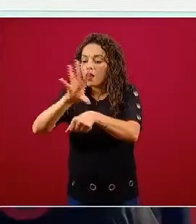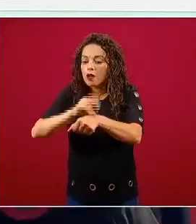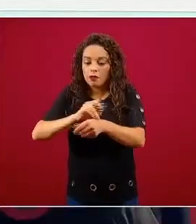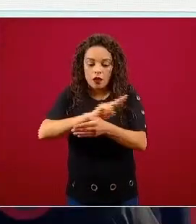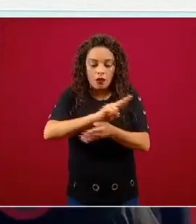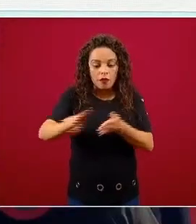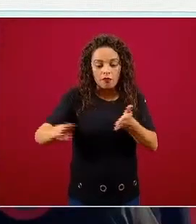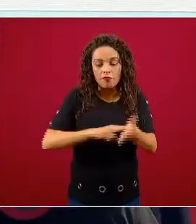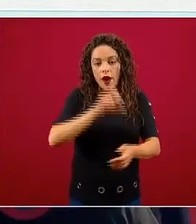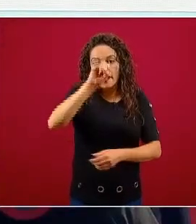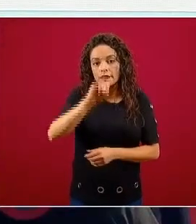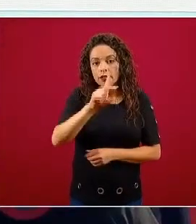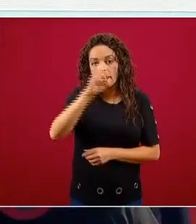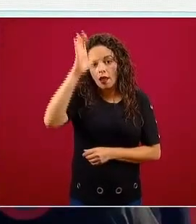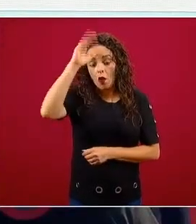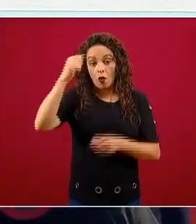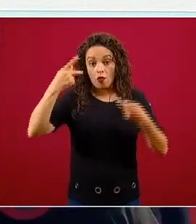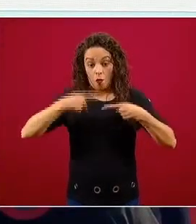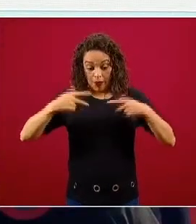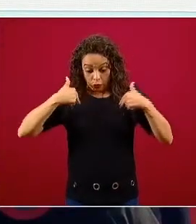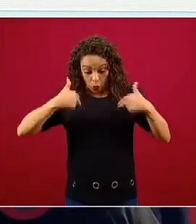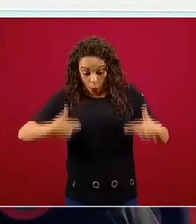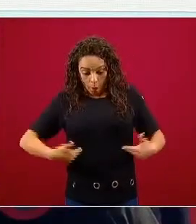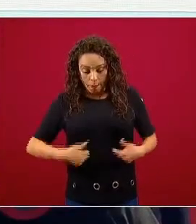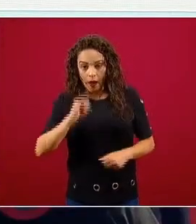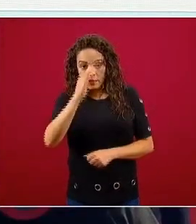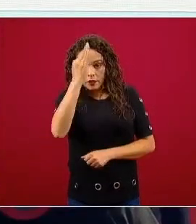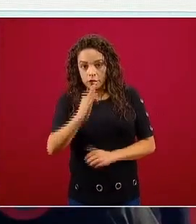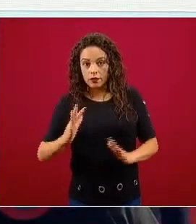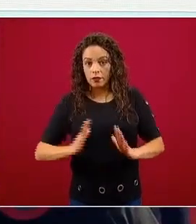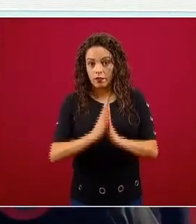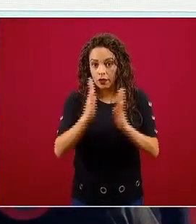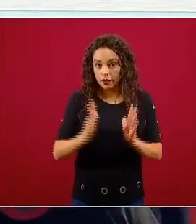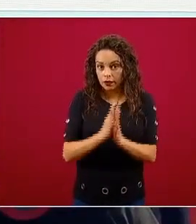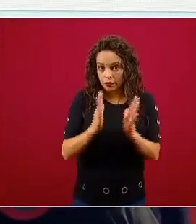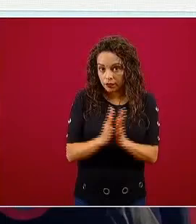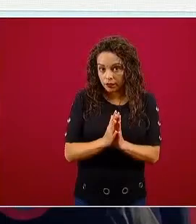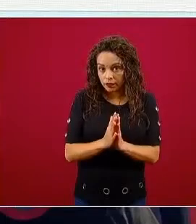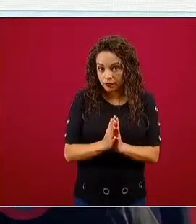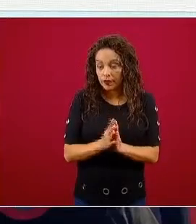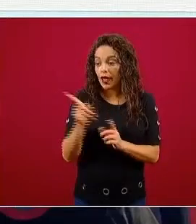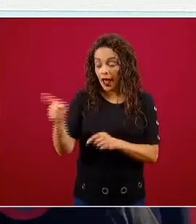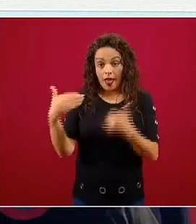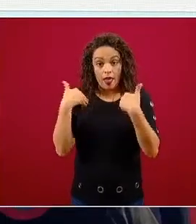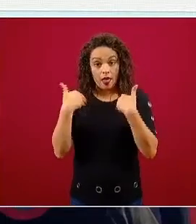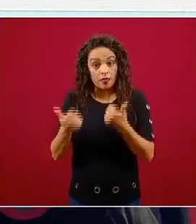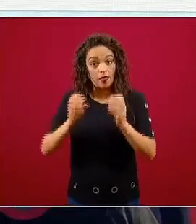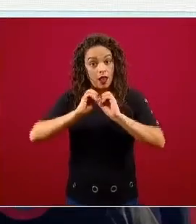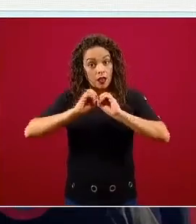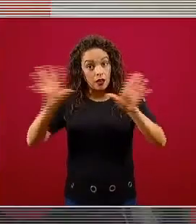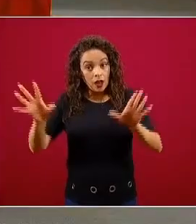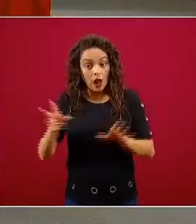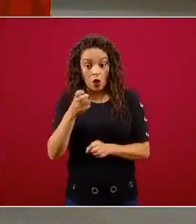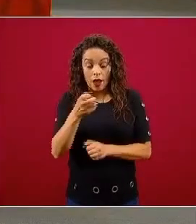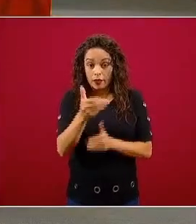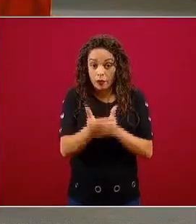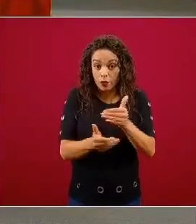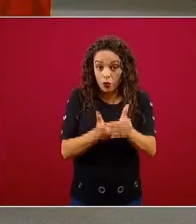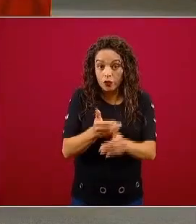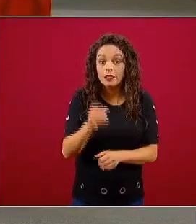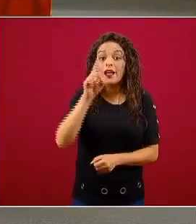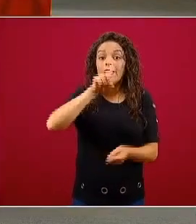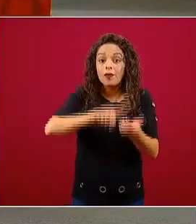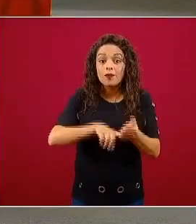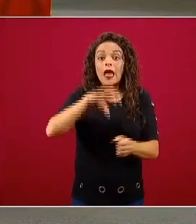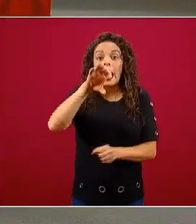participar y que ellos entienden que en el proceso que van a participar es de investigación, que